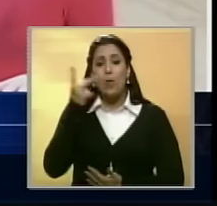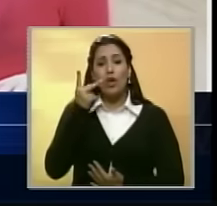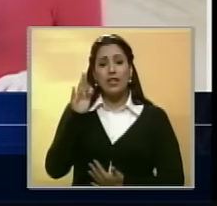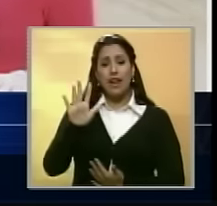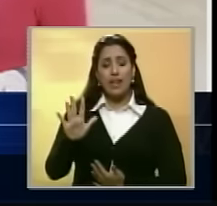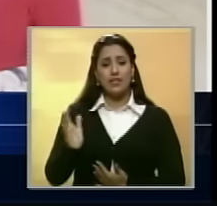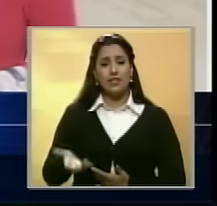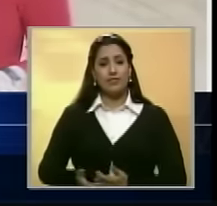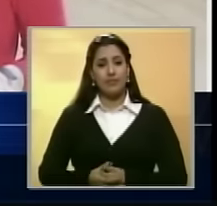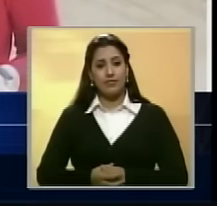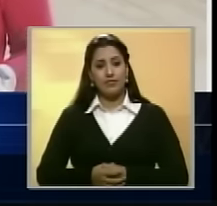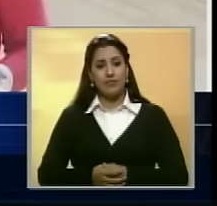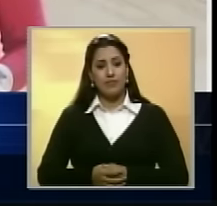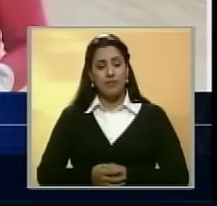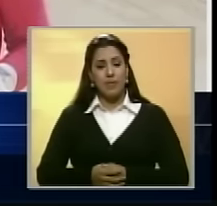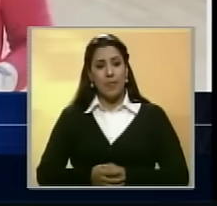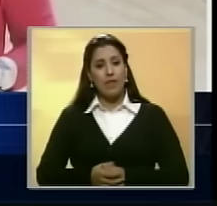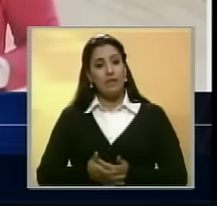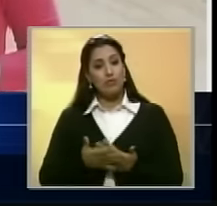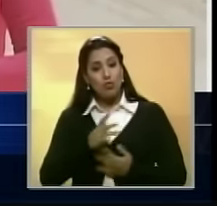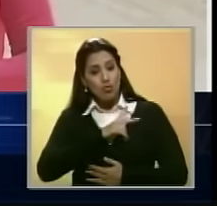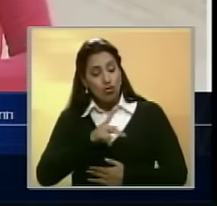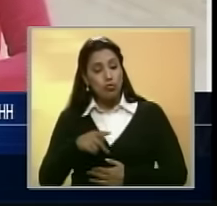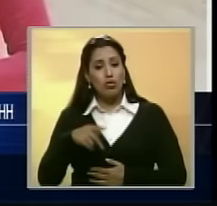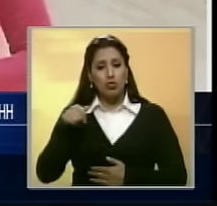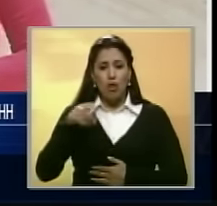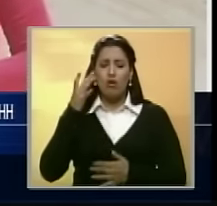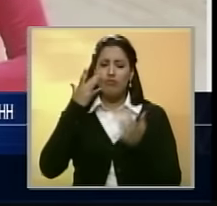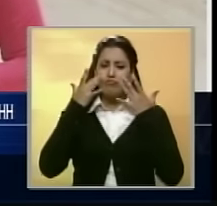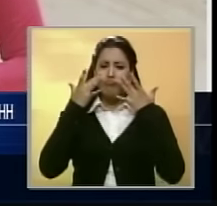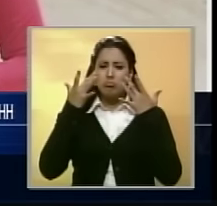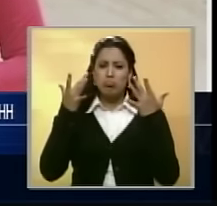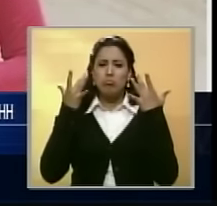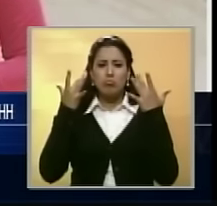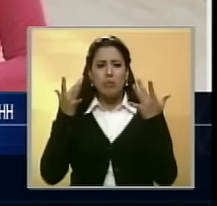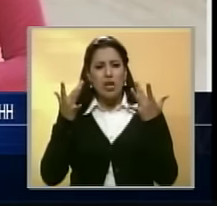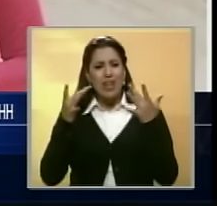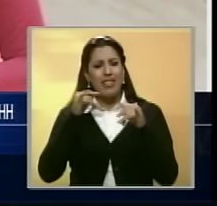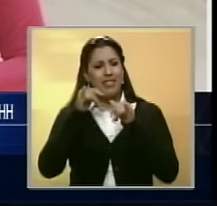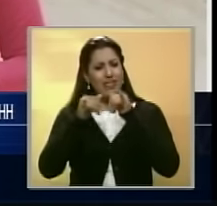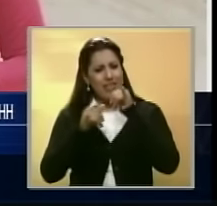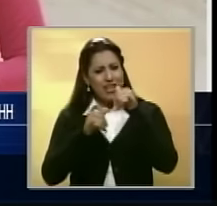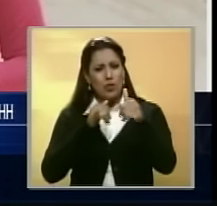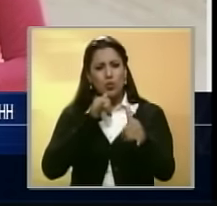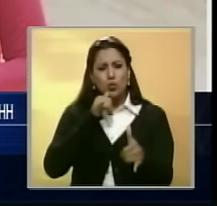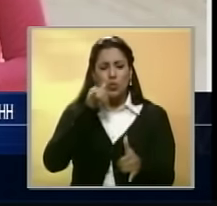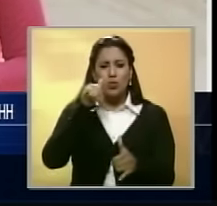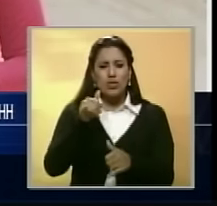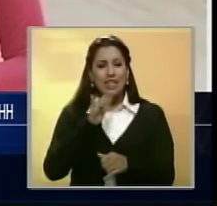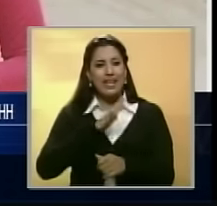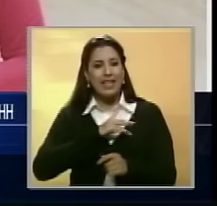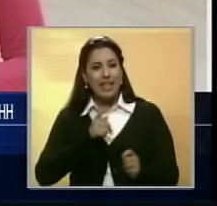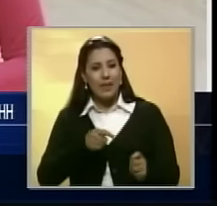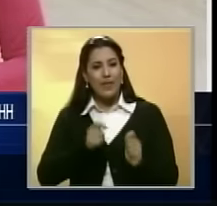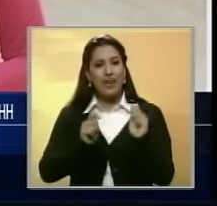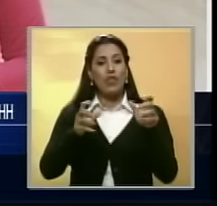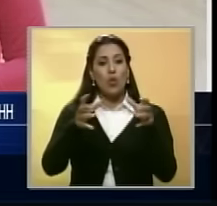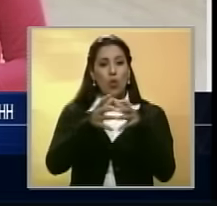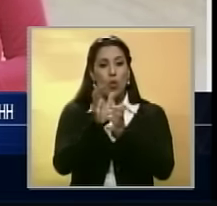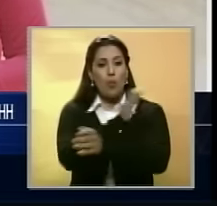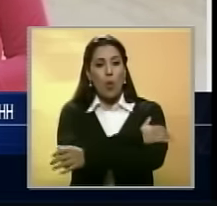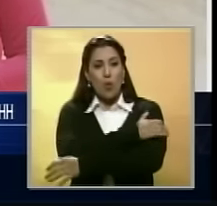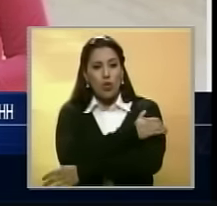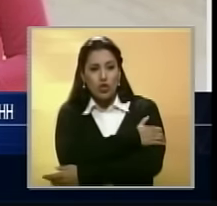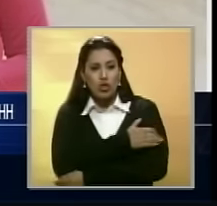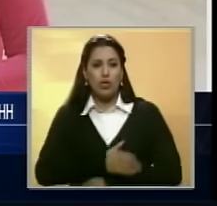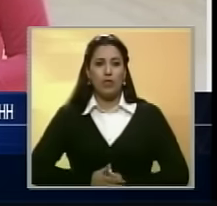políticamente. Cuando nosotros hoy vemos las denuncias que pretenden esos sectores de la